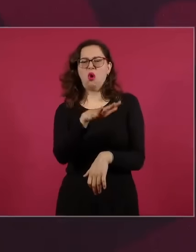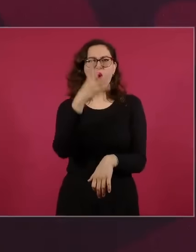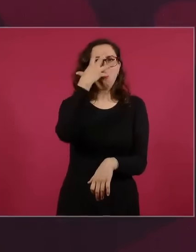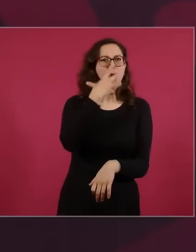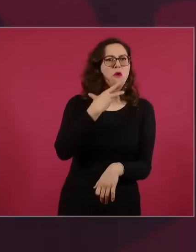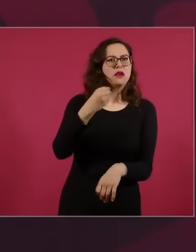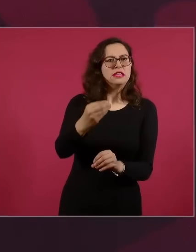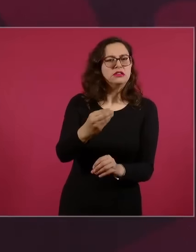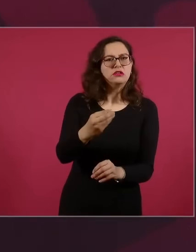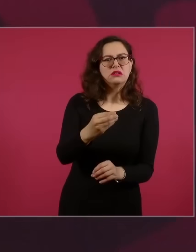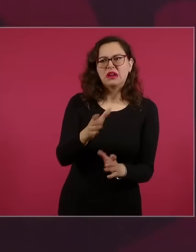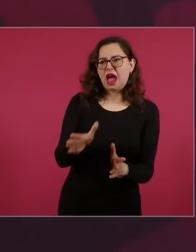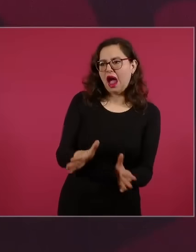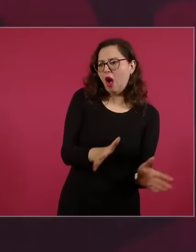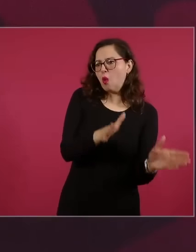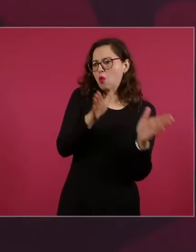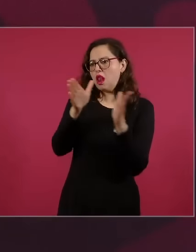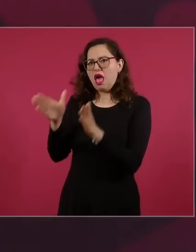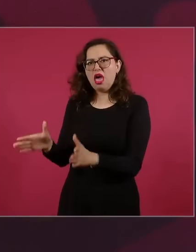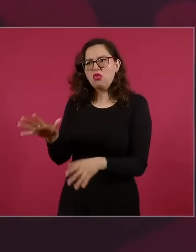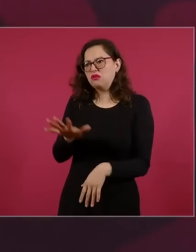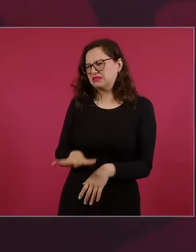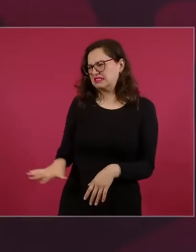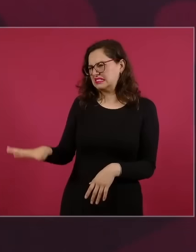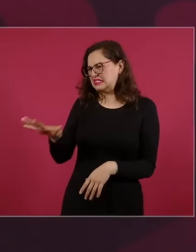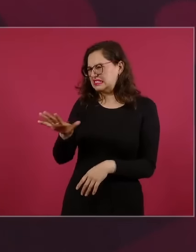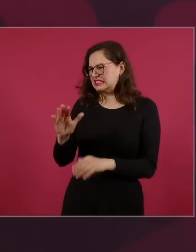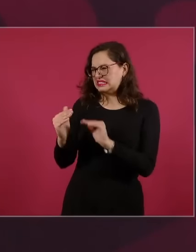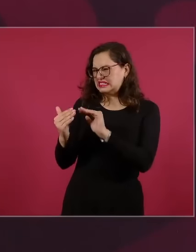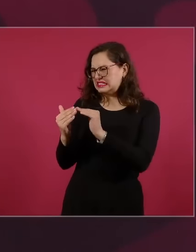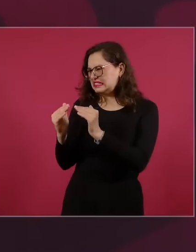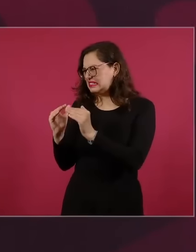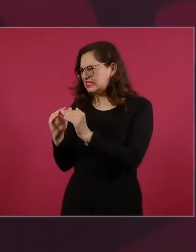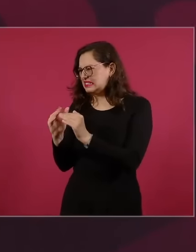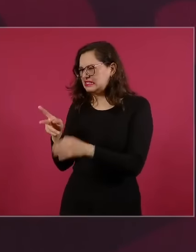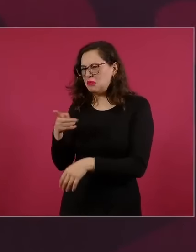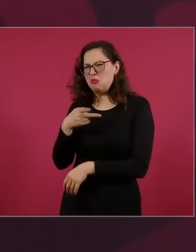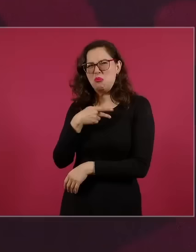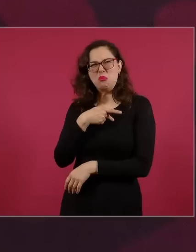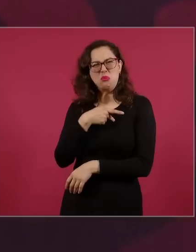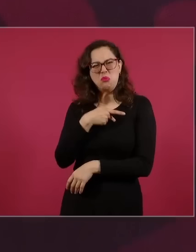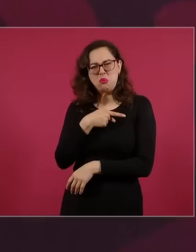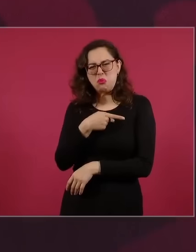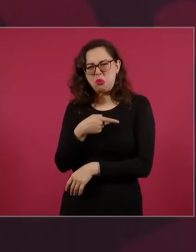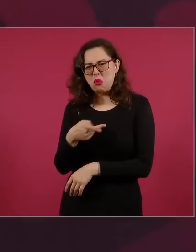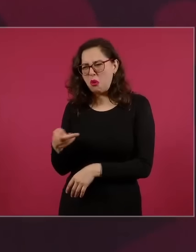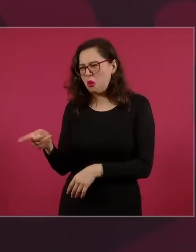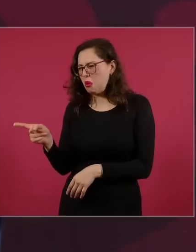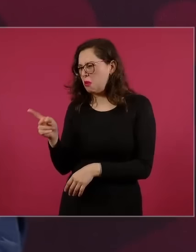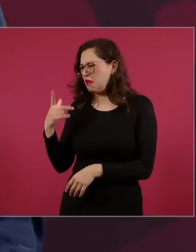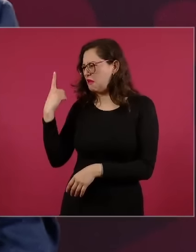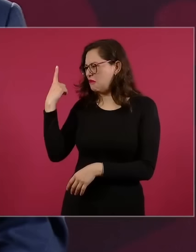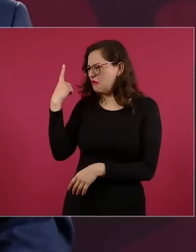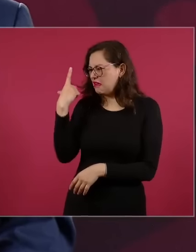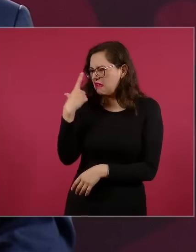los trabajadores de los hoteles y la gente en general viviendo